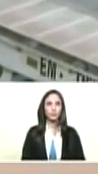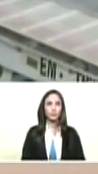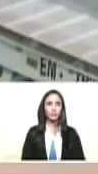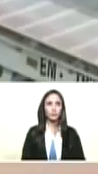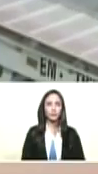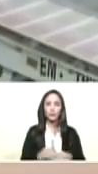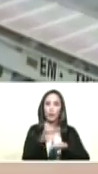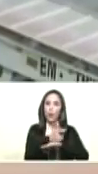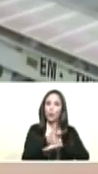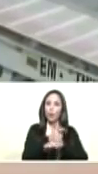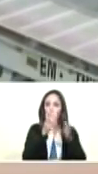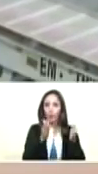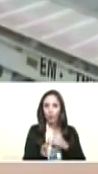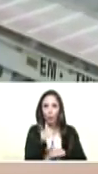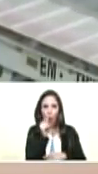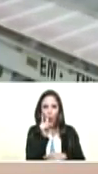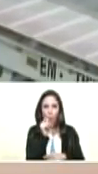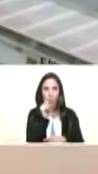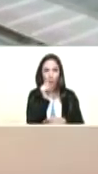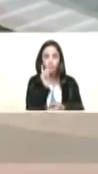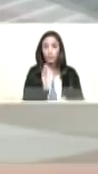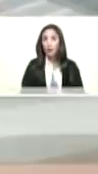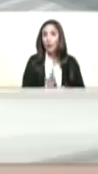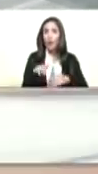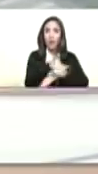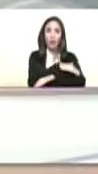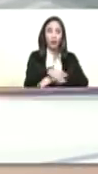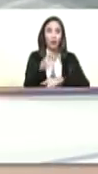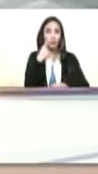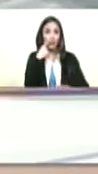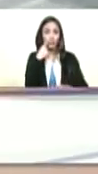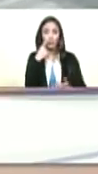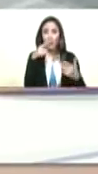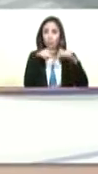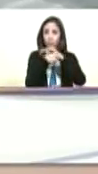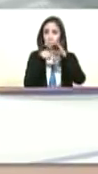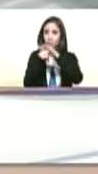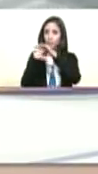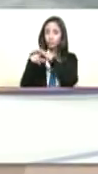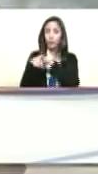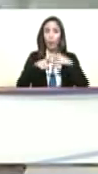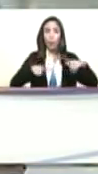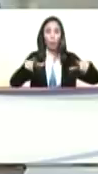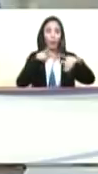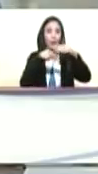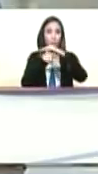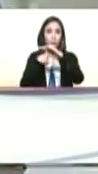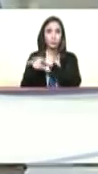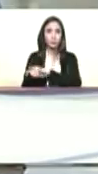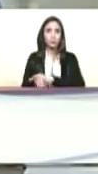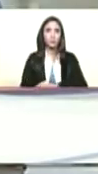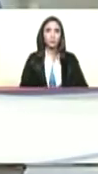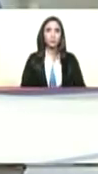Gobernador Calle se la pasa en la calle, compadre, con Portuguesa. Igualmente a Primitivo,